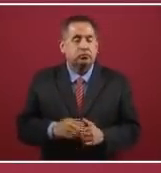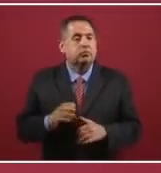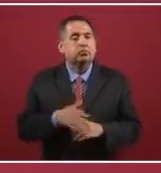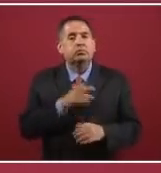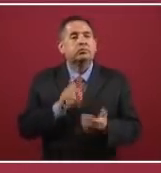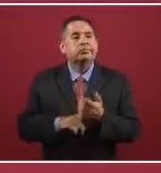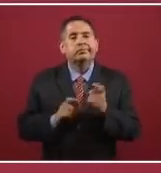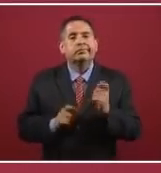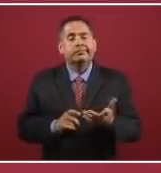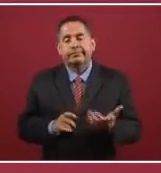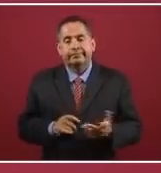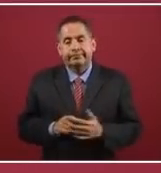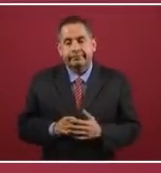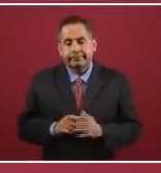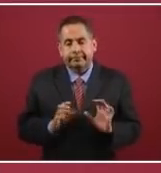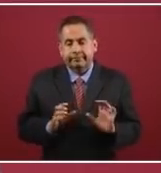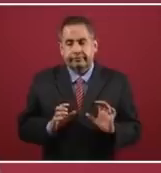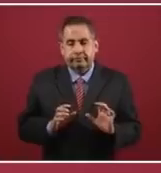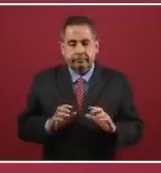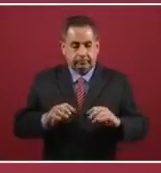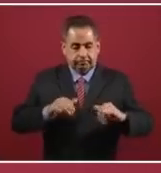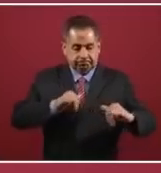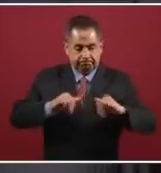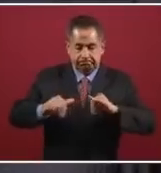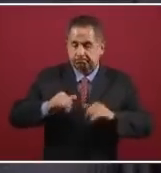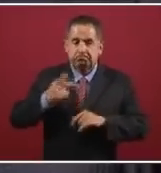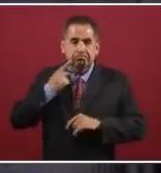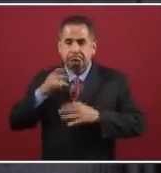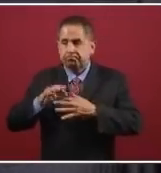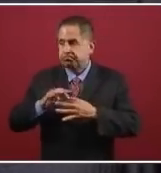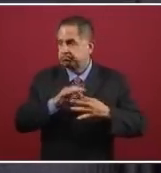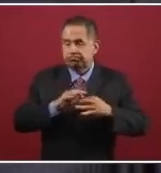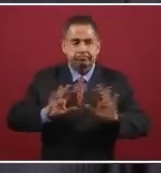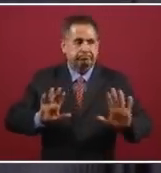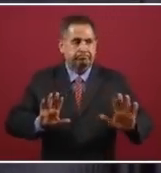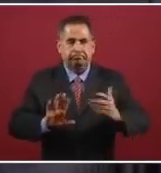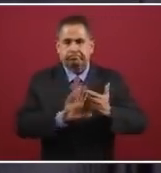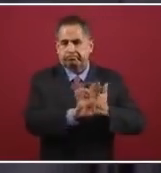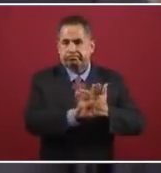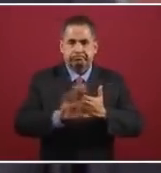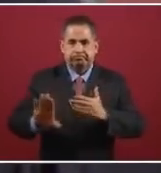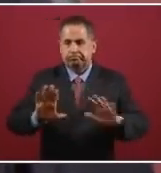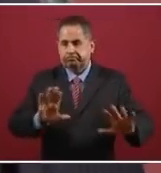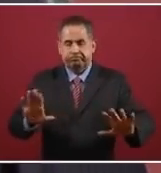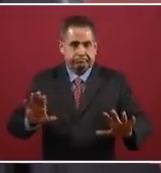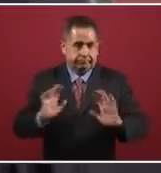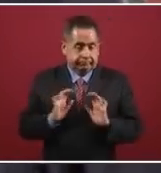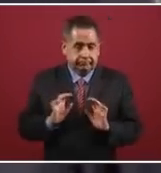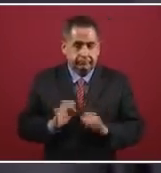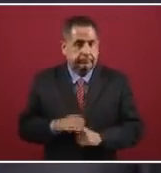por razones de geopolítica, porque si se tratara de